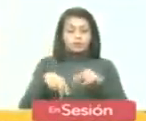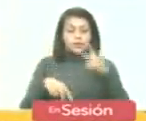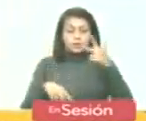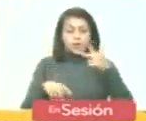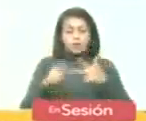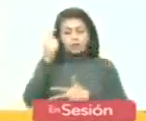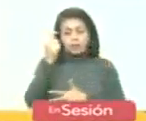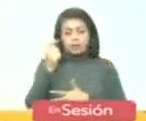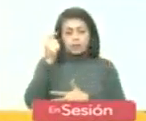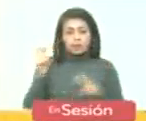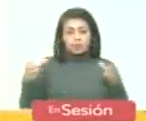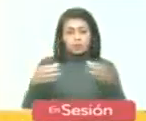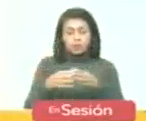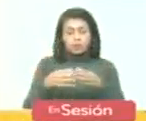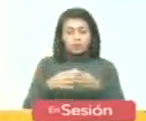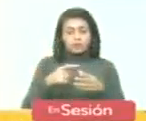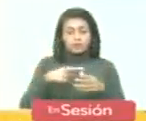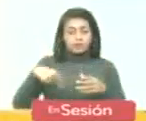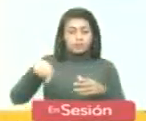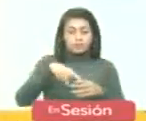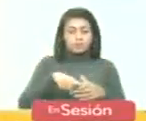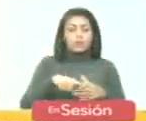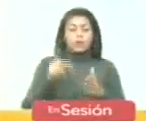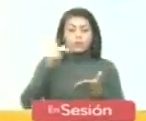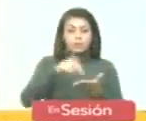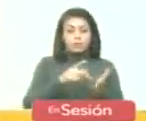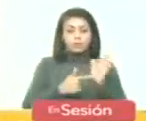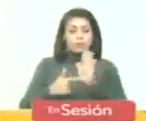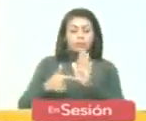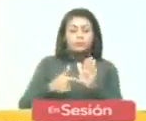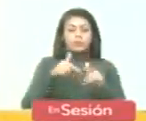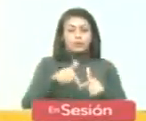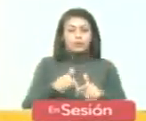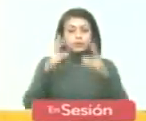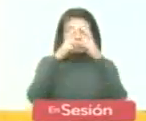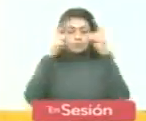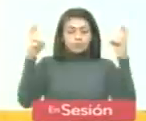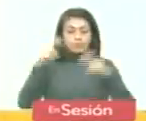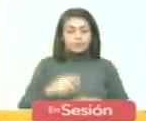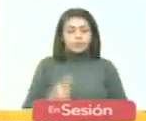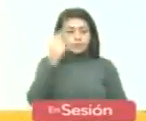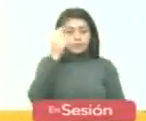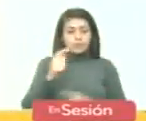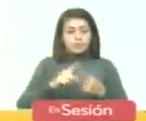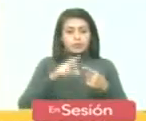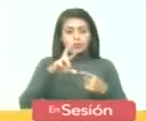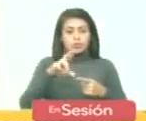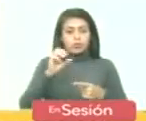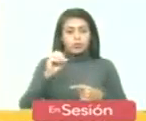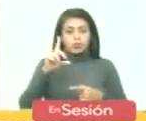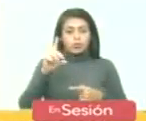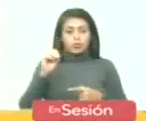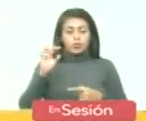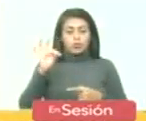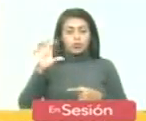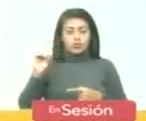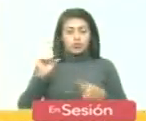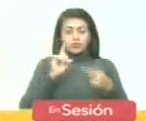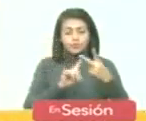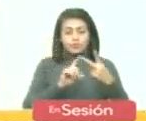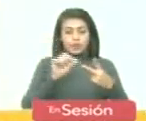diputados que hoy conforman también este cuerpo fueron los que presentaron ese tema. El diputado Rodolfo Sanz, el